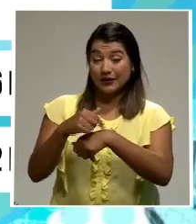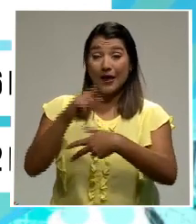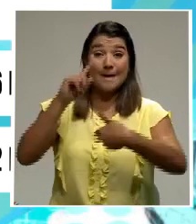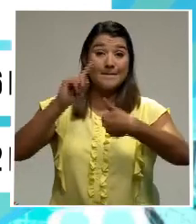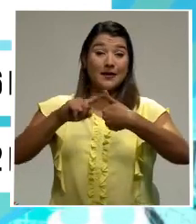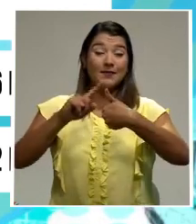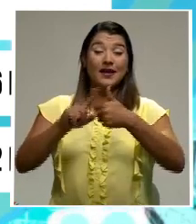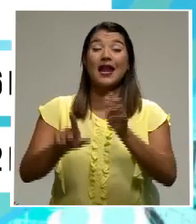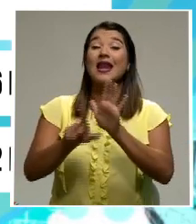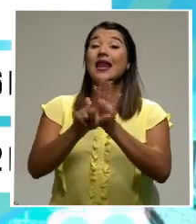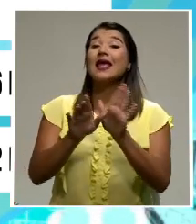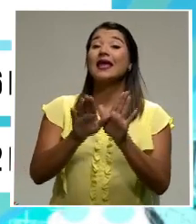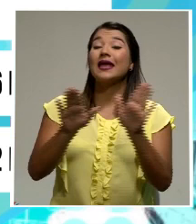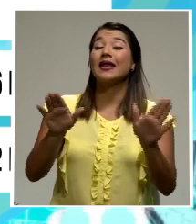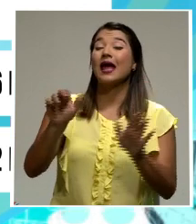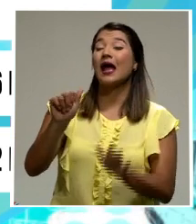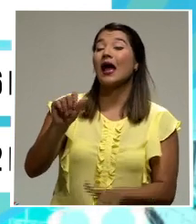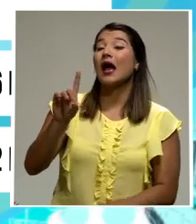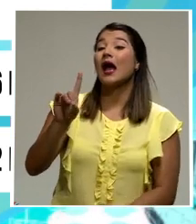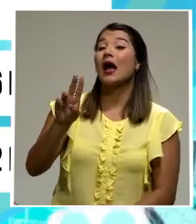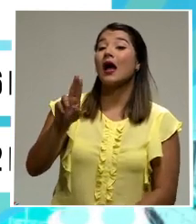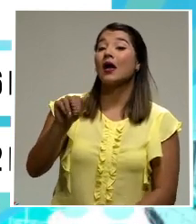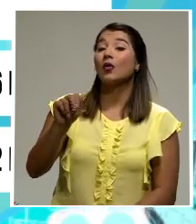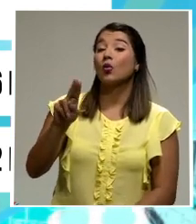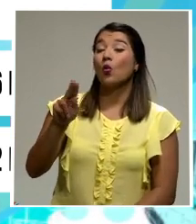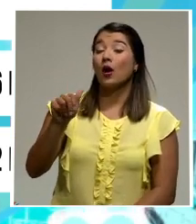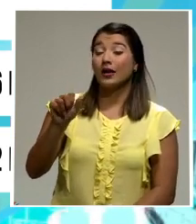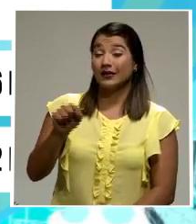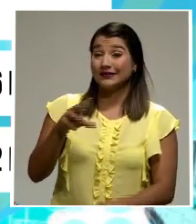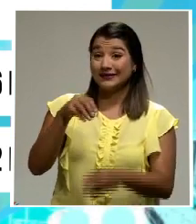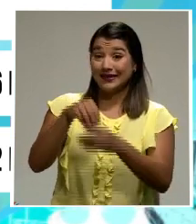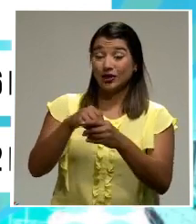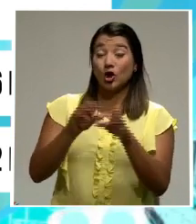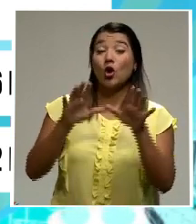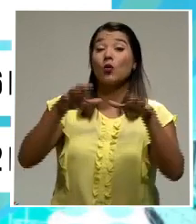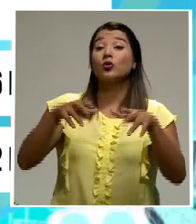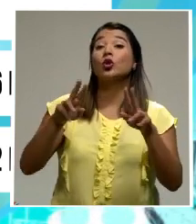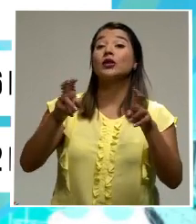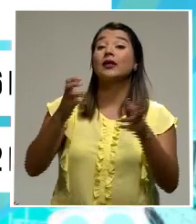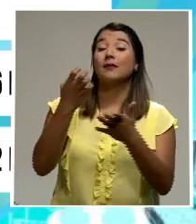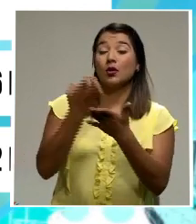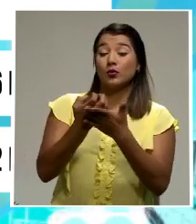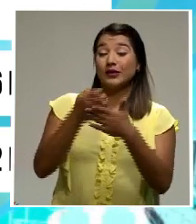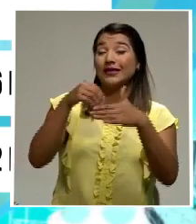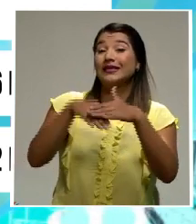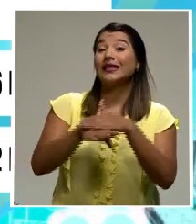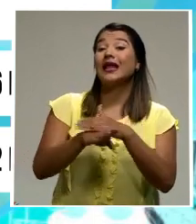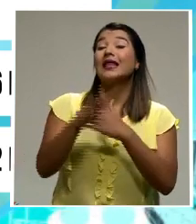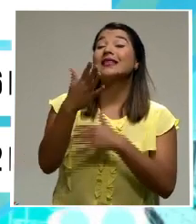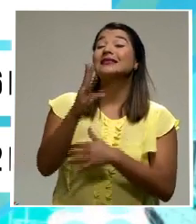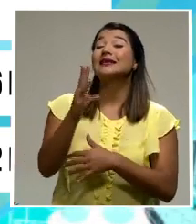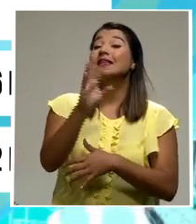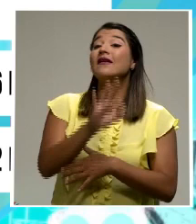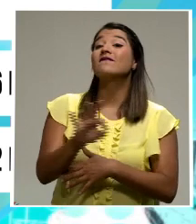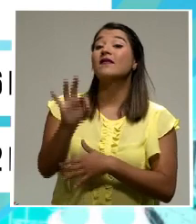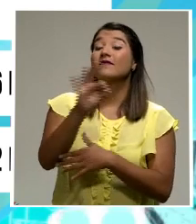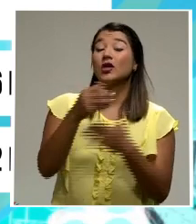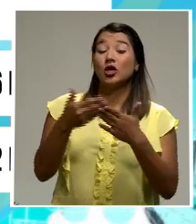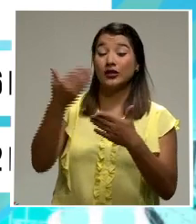Aduanas, que se encuentra en la Comisión de Asuntos Económicos e ingresó el 16 de febrero